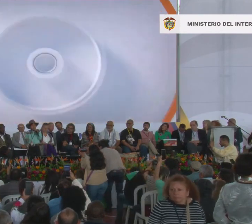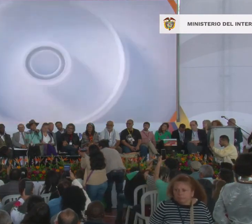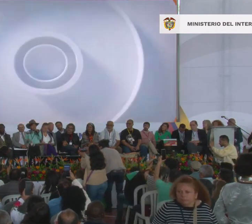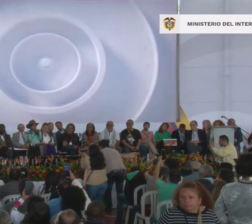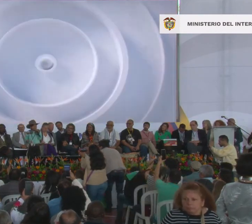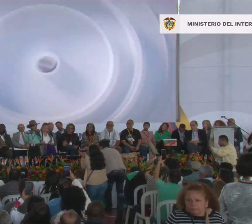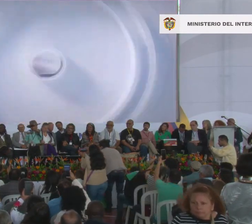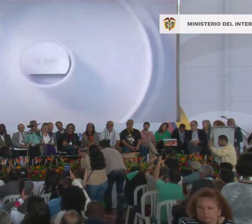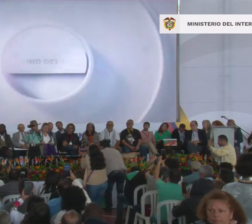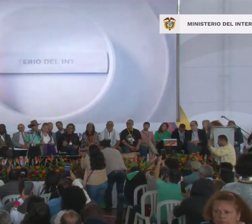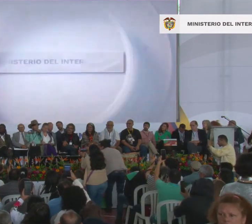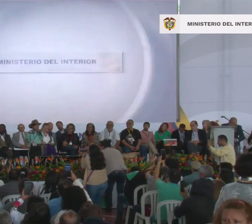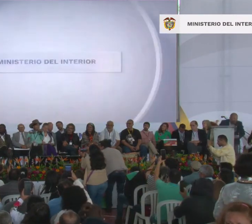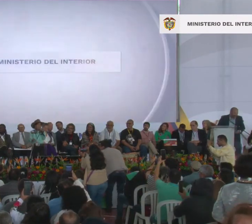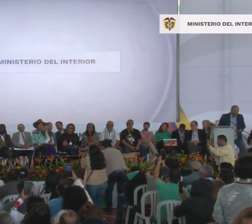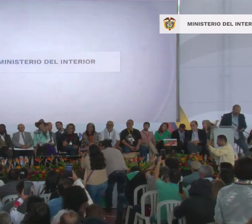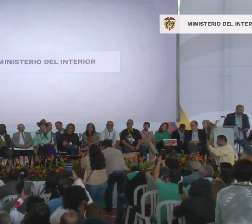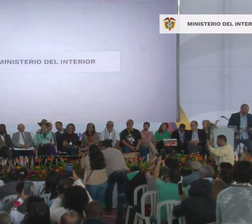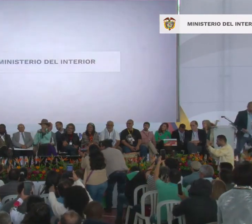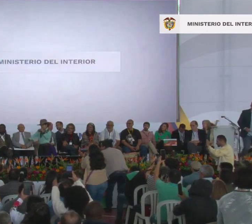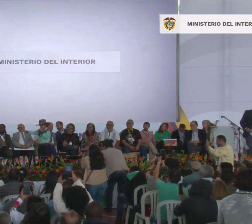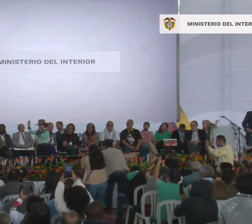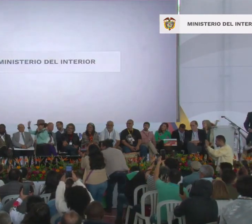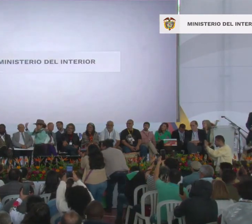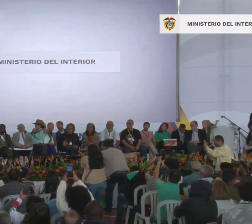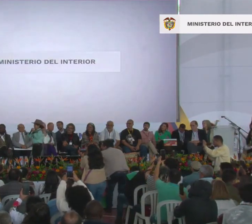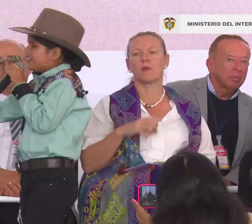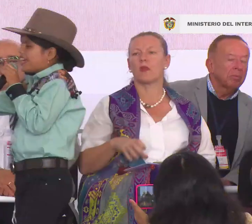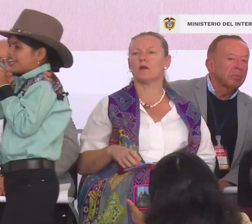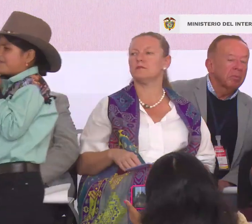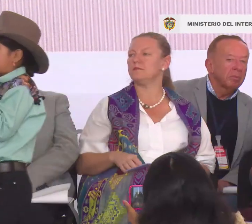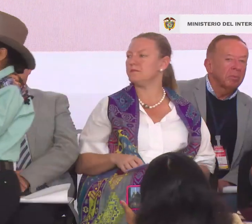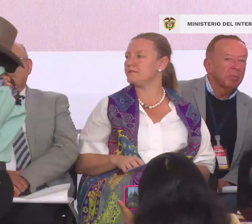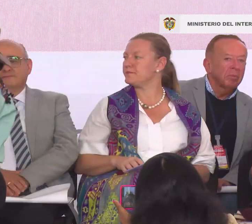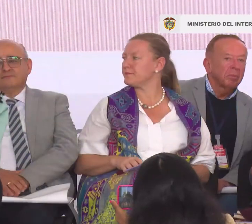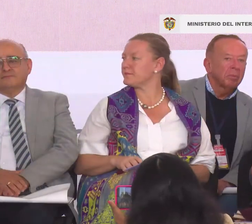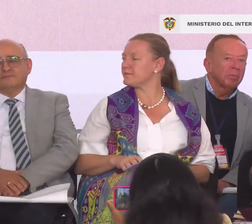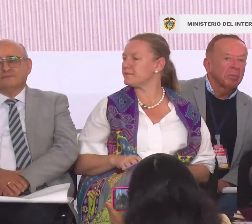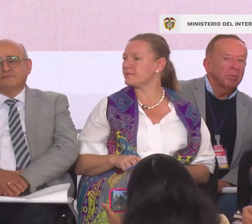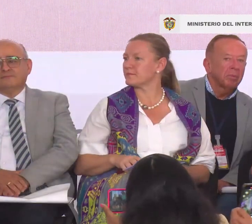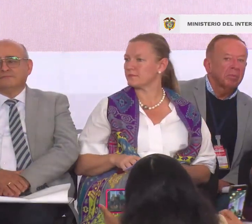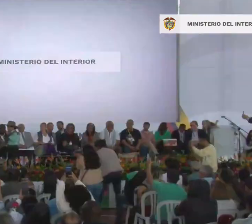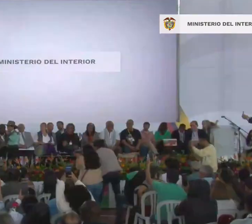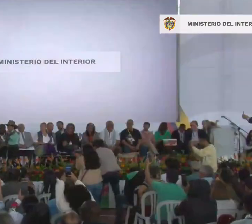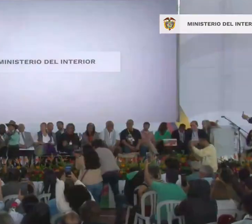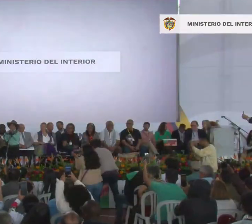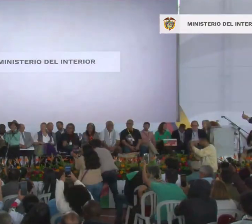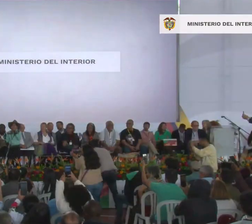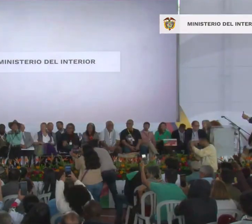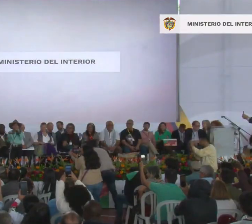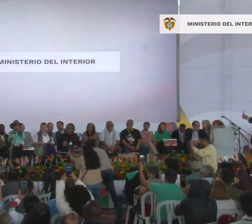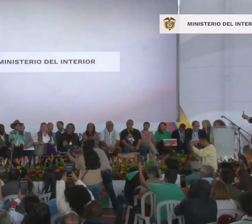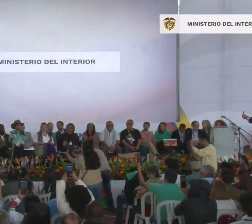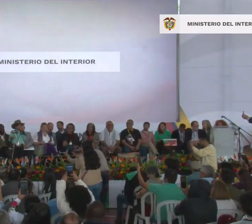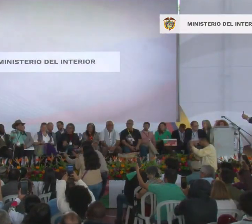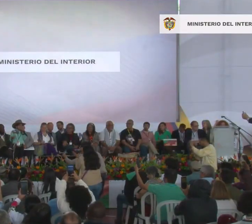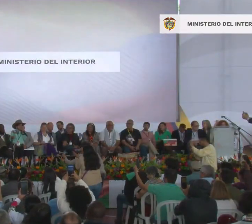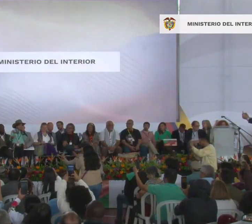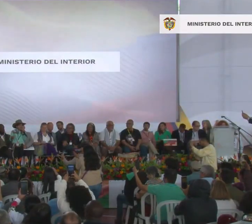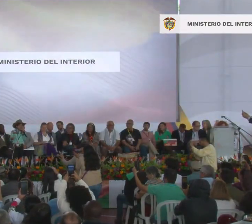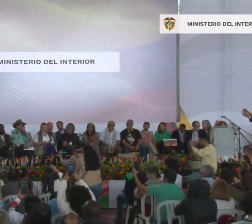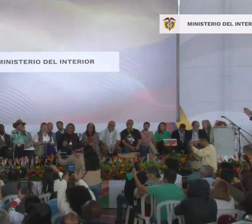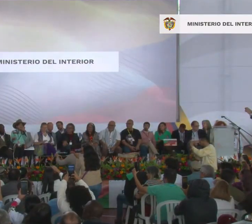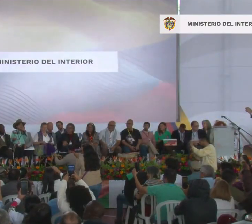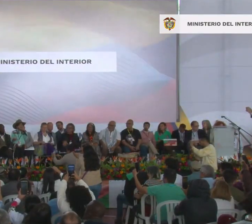le tengo asco al barrial. Nunca me brindan refresco ni frijoles ni tamal. A mí deme carne asada